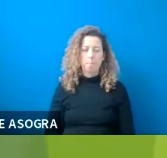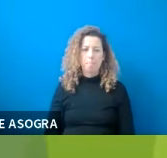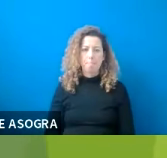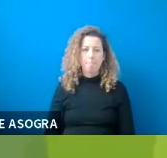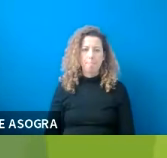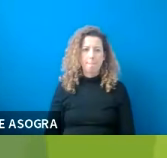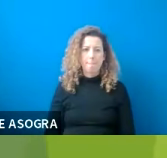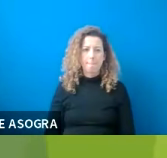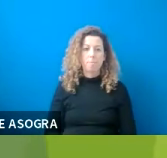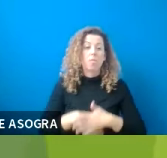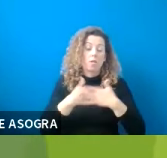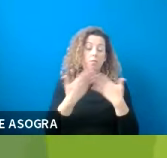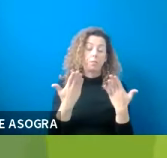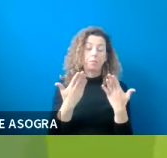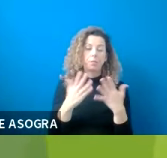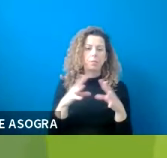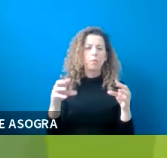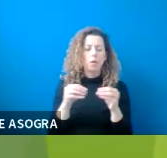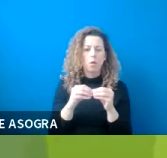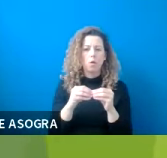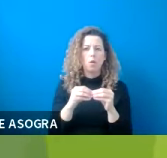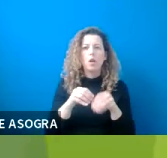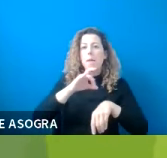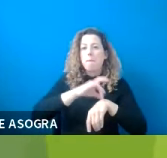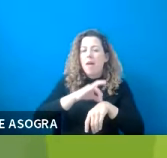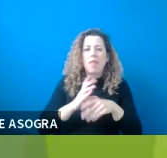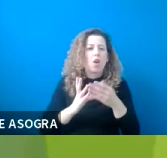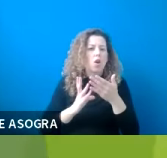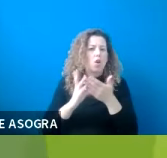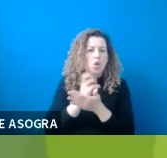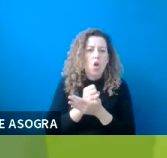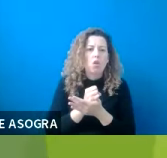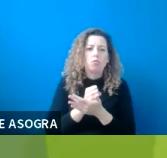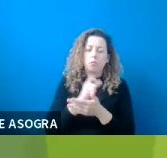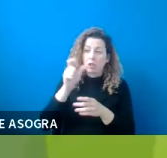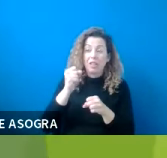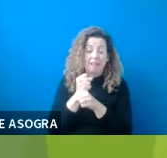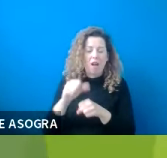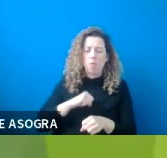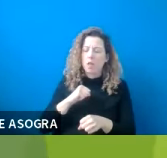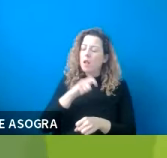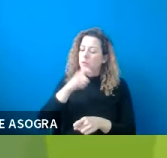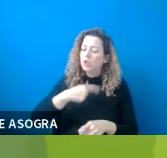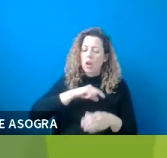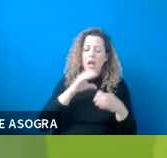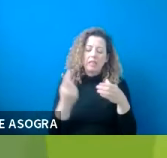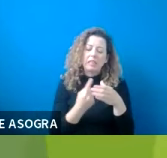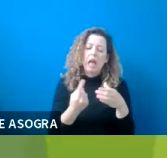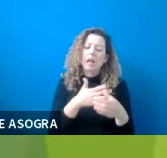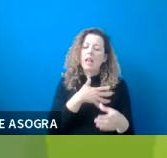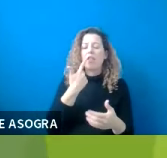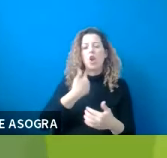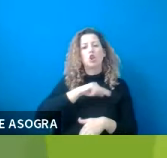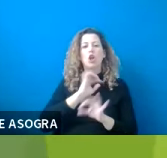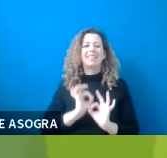En conclusión, por parte de todos los sanitarios y demás, las personas con TEA merecemos no que nos traten como si